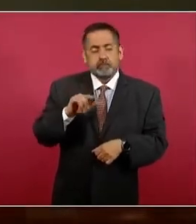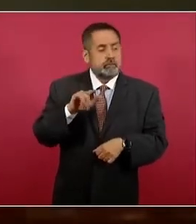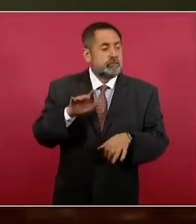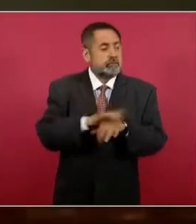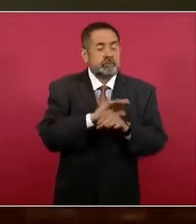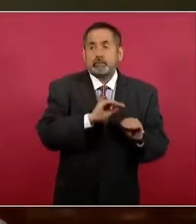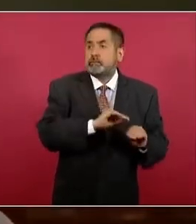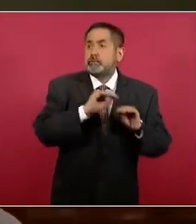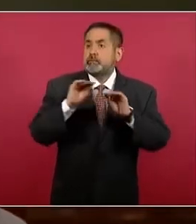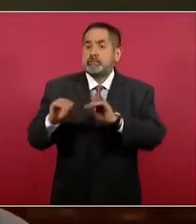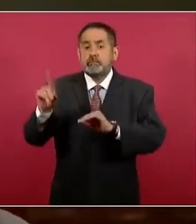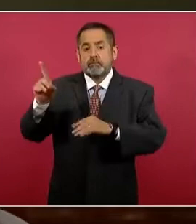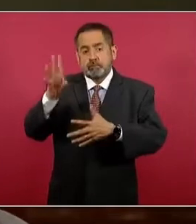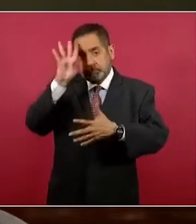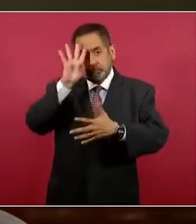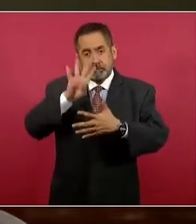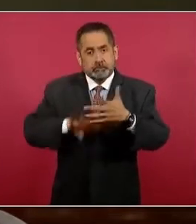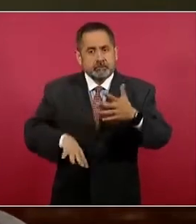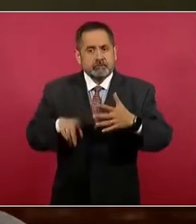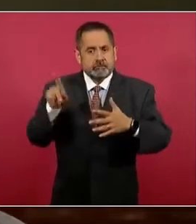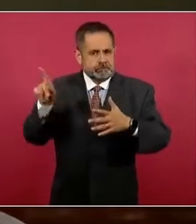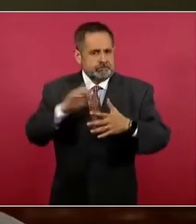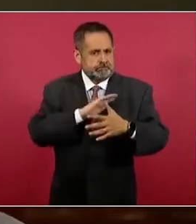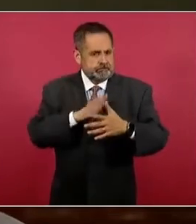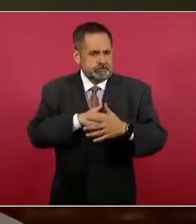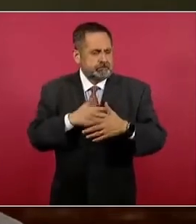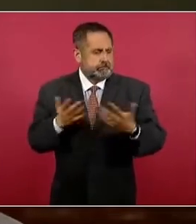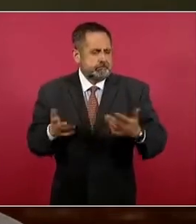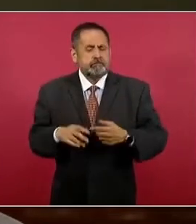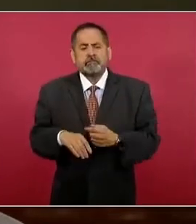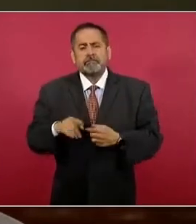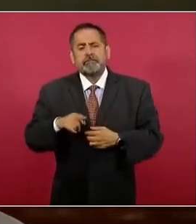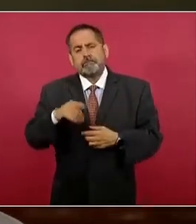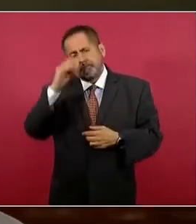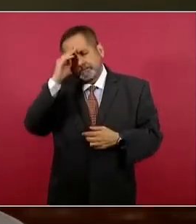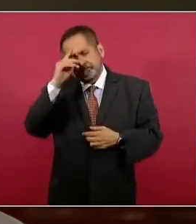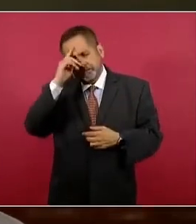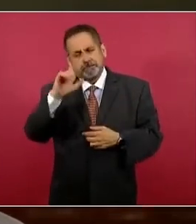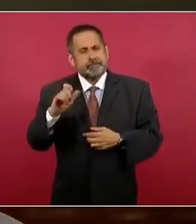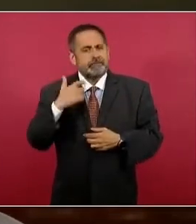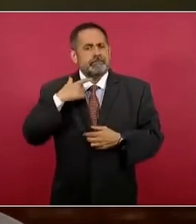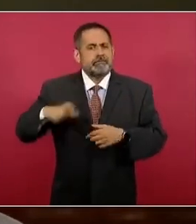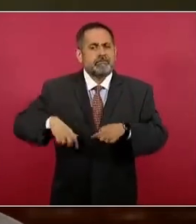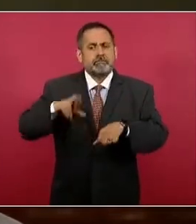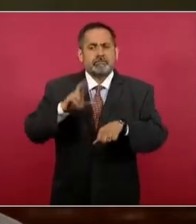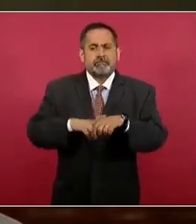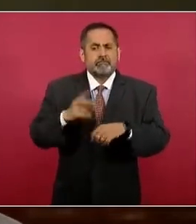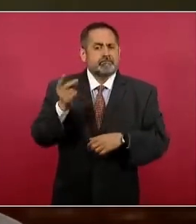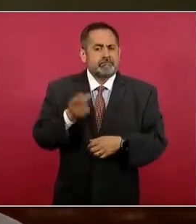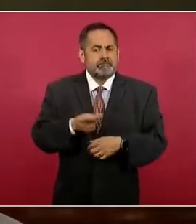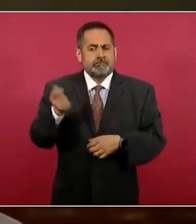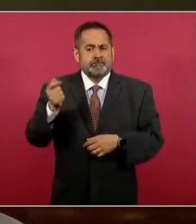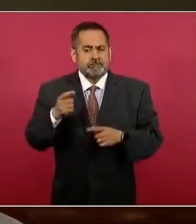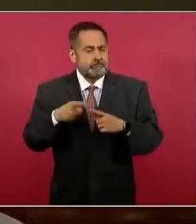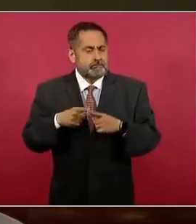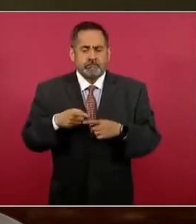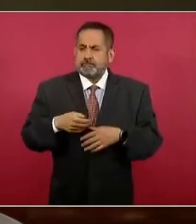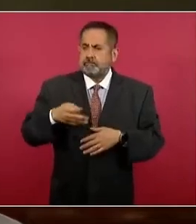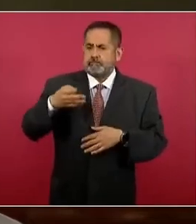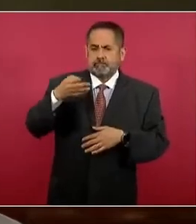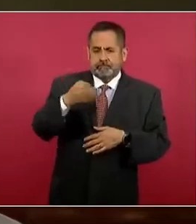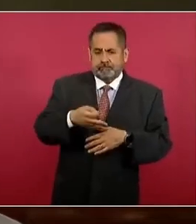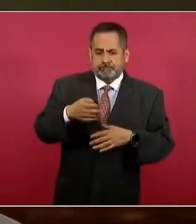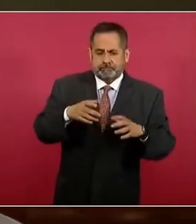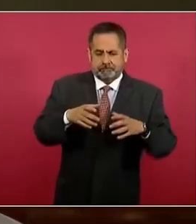en Barcelona, y qué opina sobre la expulsión del exgobernador Quirino Ordaz por aceptar la embajada de España, del PRI, ¿no?,